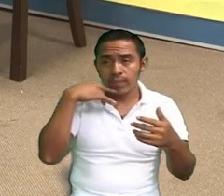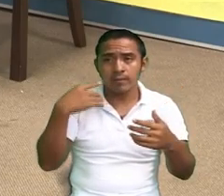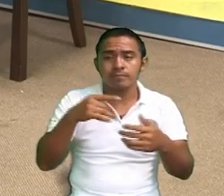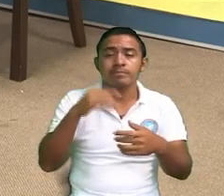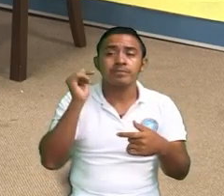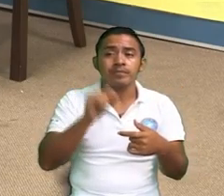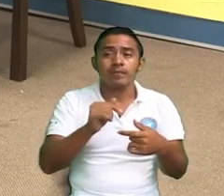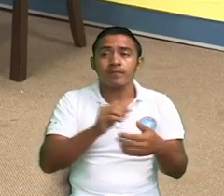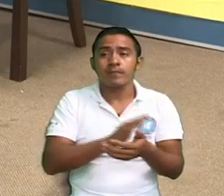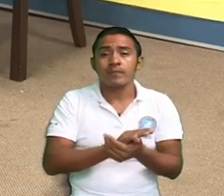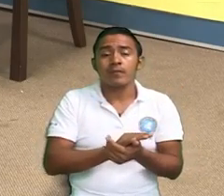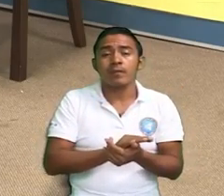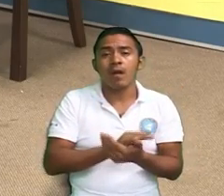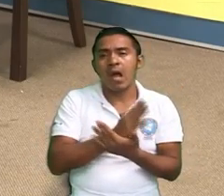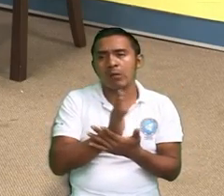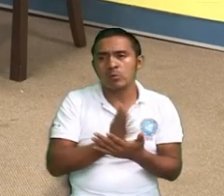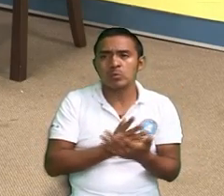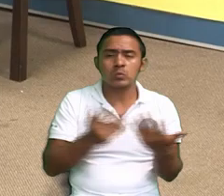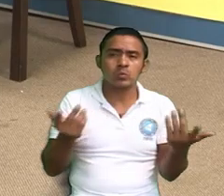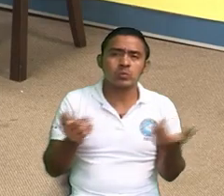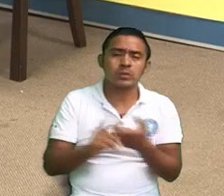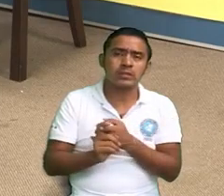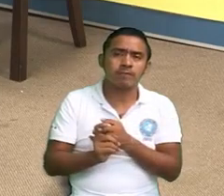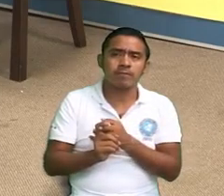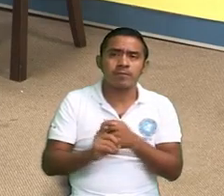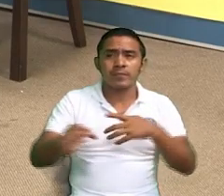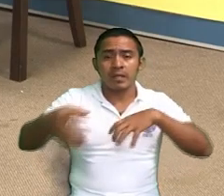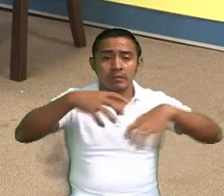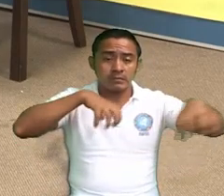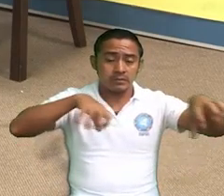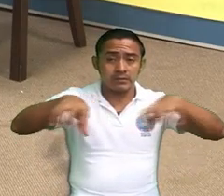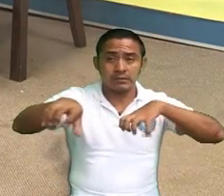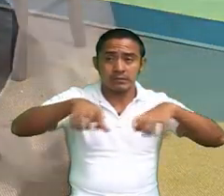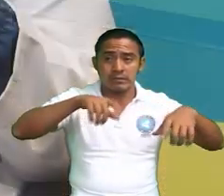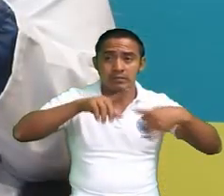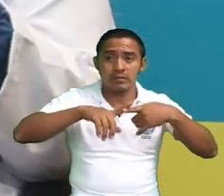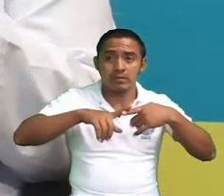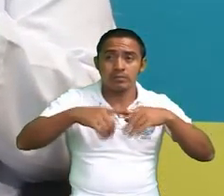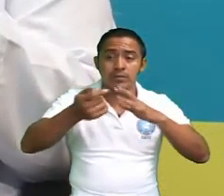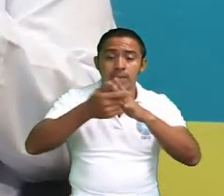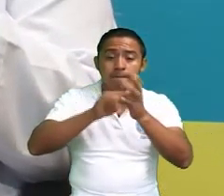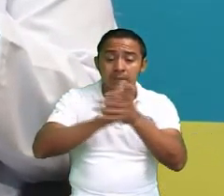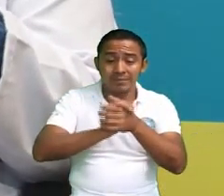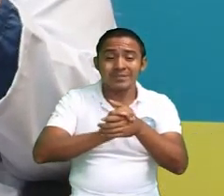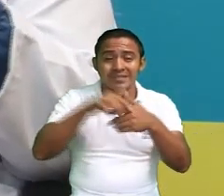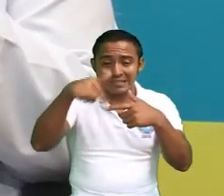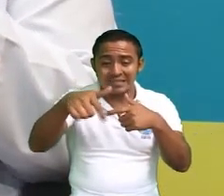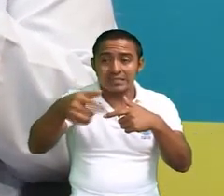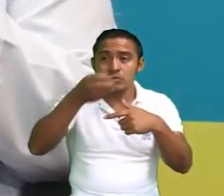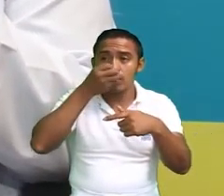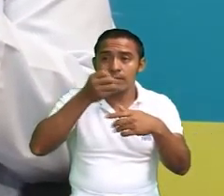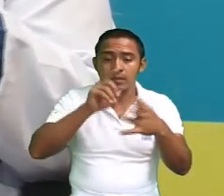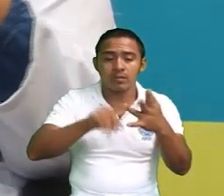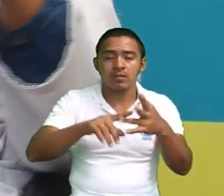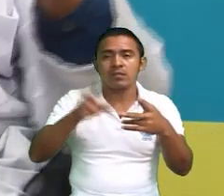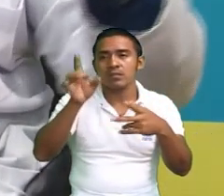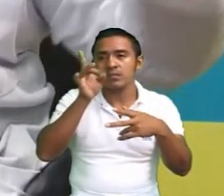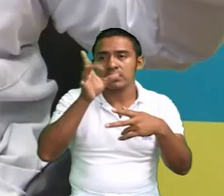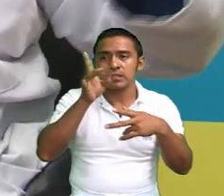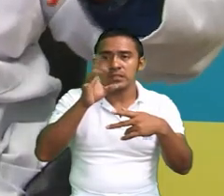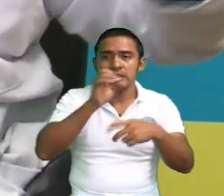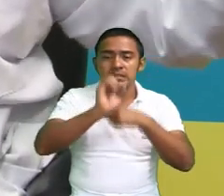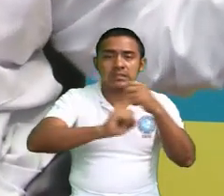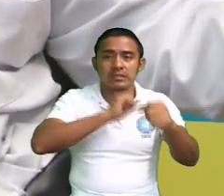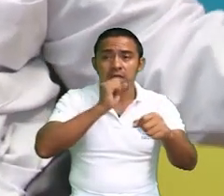estar ahí han sido por brotes en actividades masivas, ya sean en boda y en 15 años. Personas